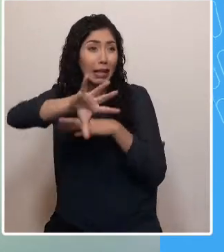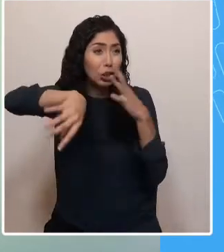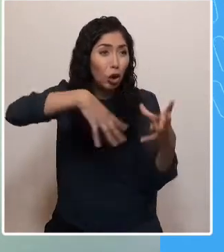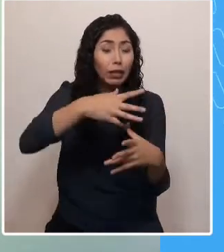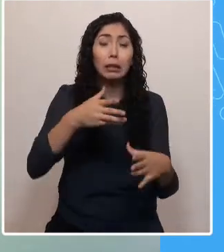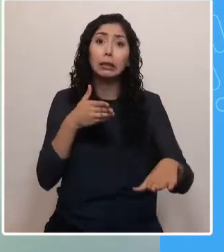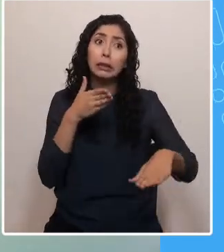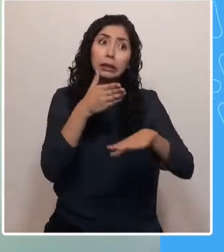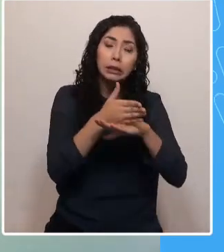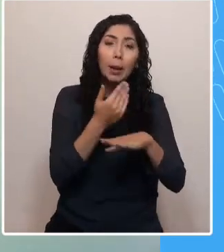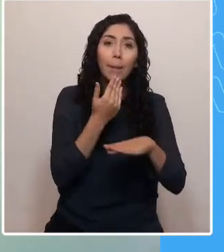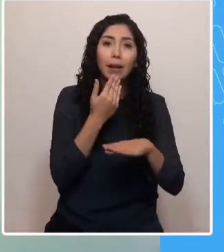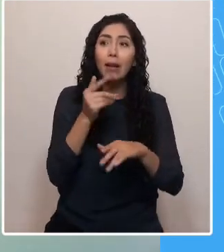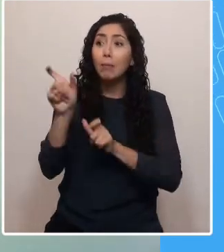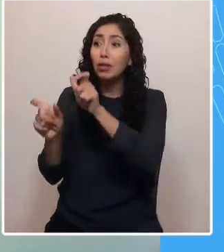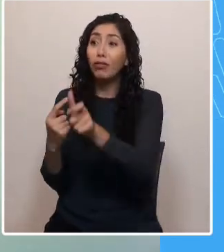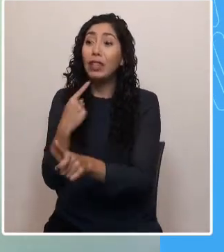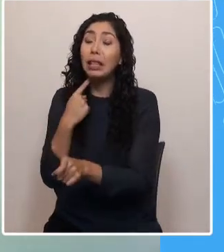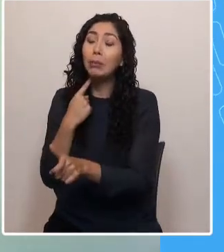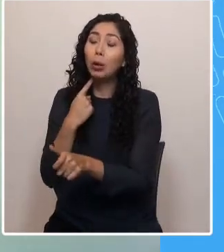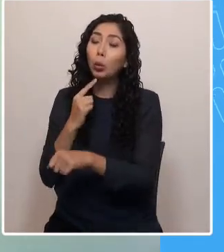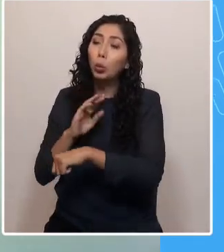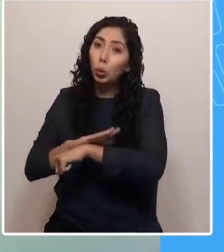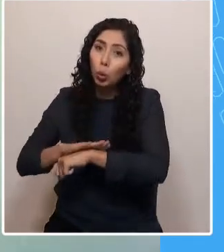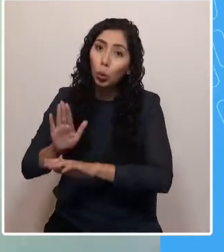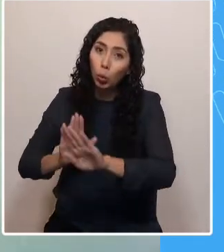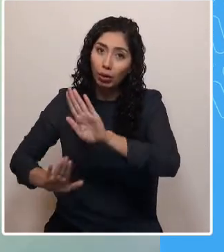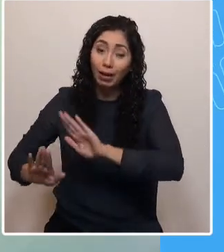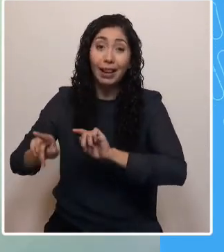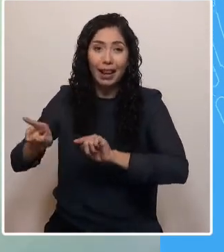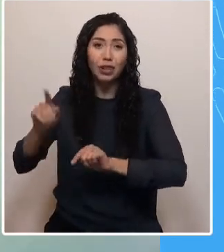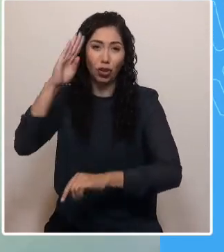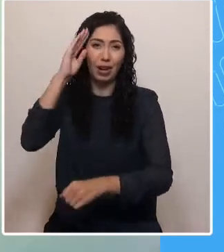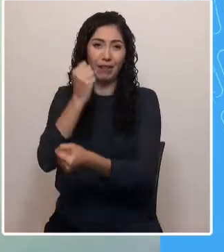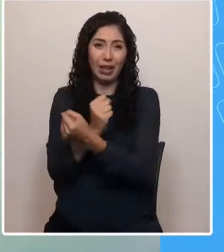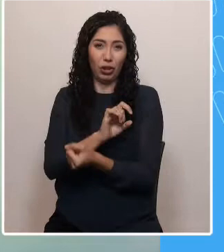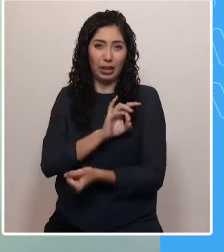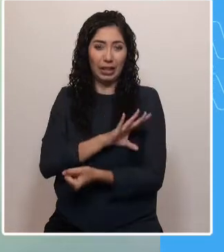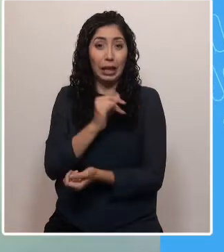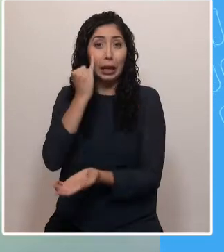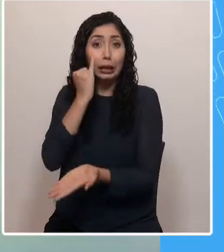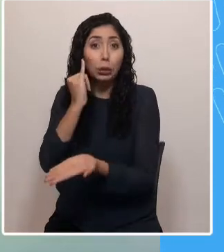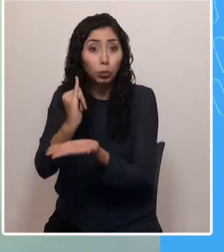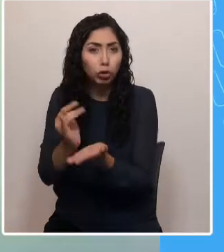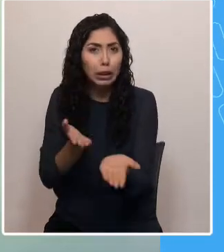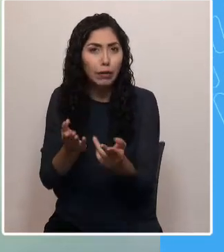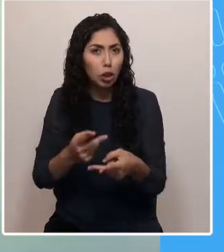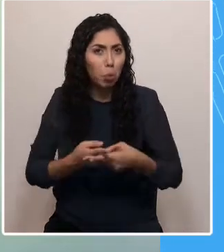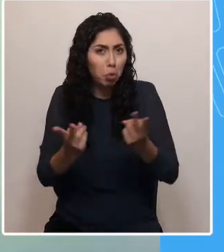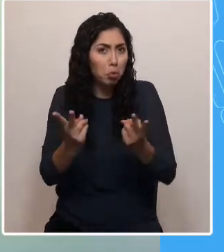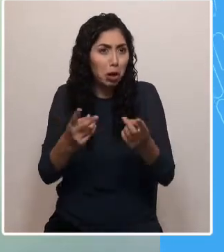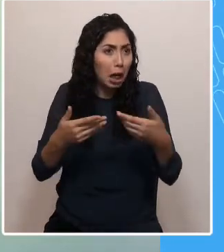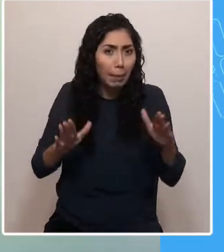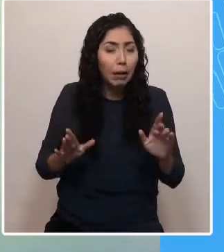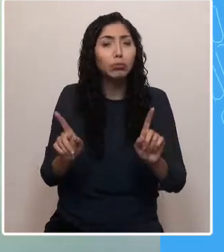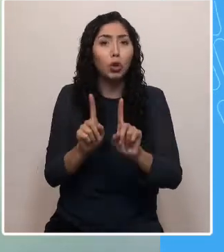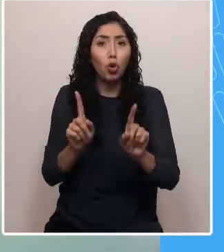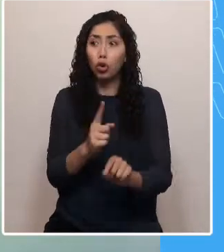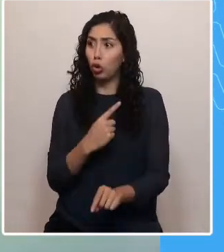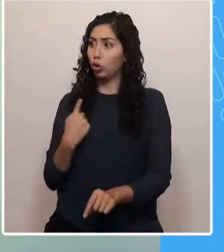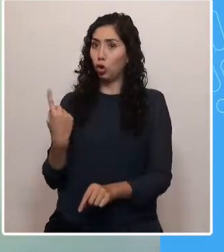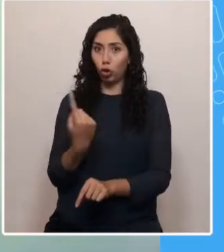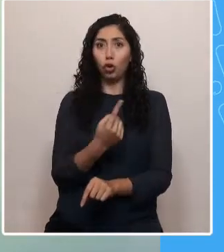víctimas. Eso es Carabineros de Chile. Una institución que no solo es un servicio público más, sino que un servicio público que los chilenos le damos el